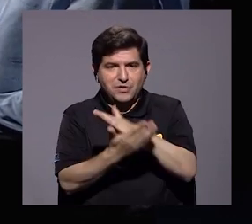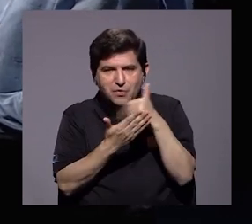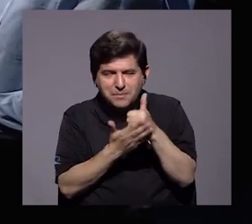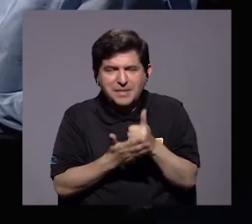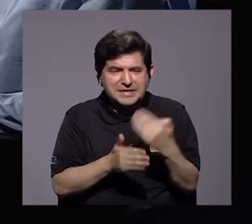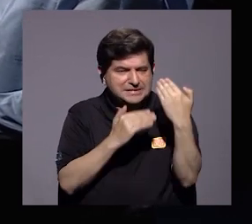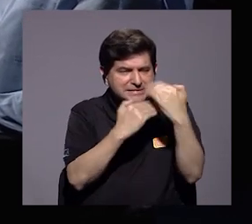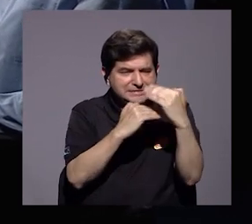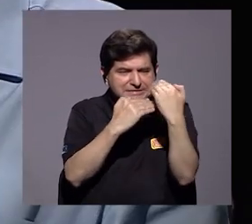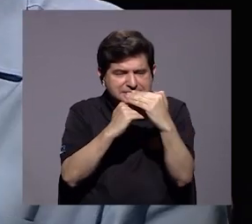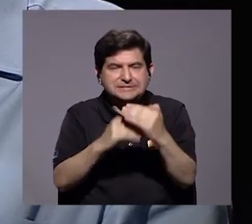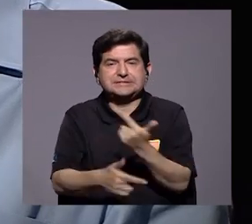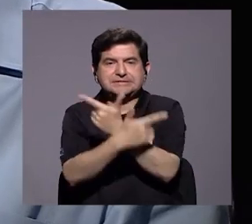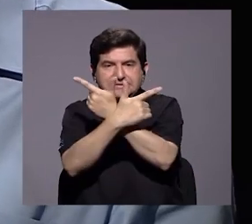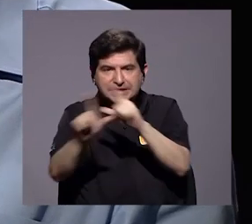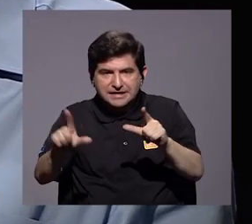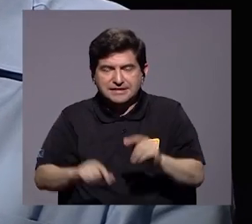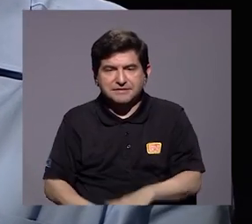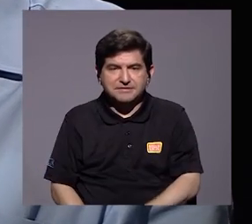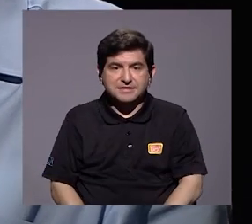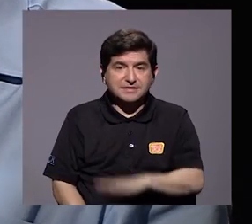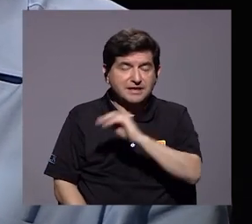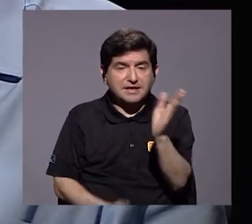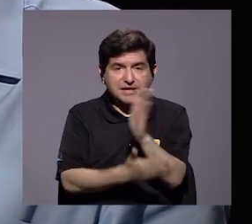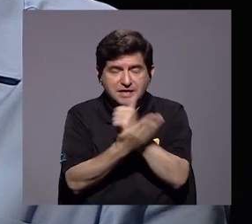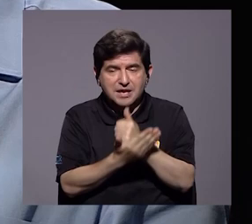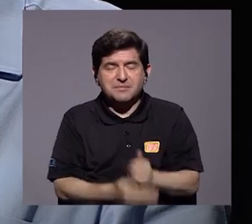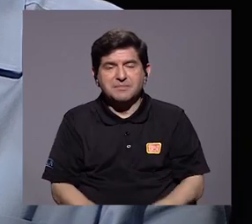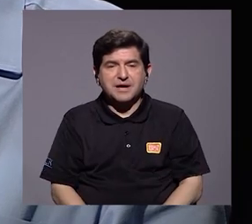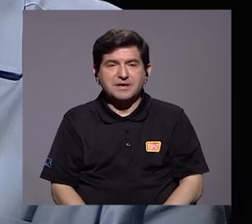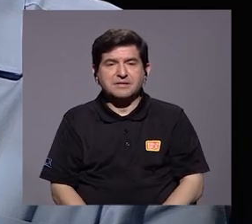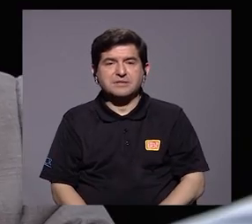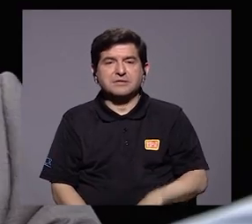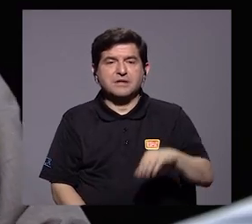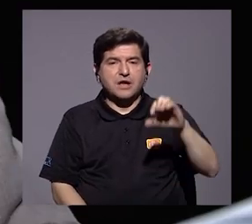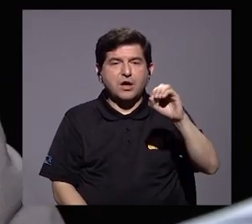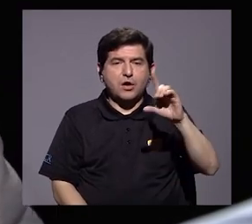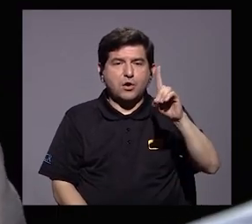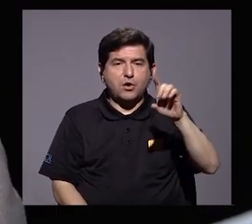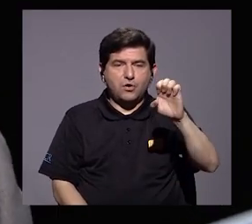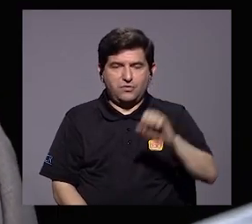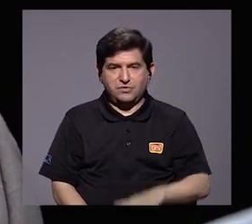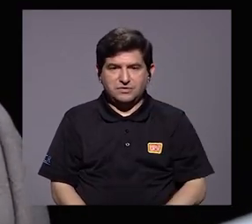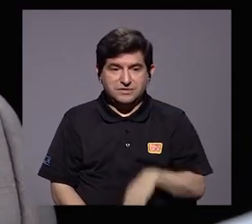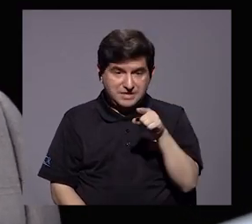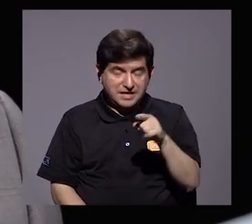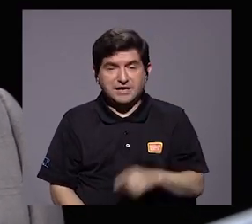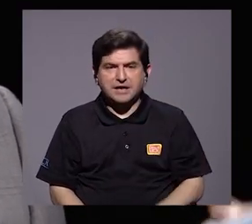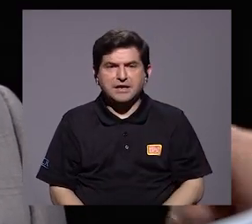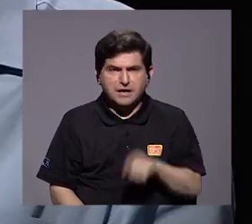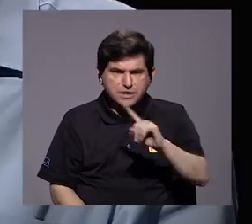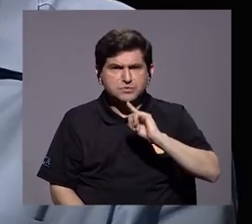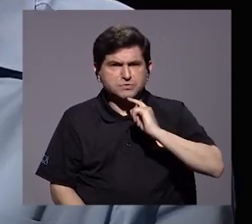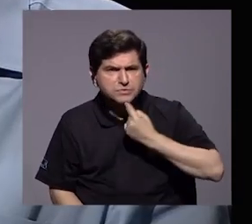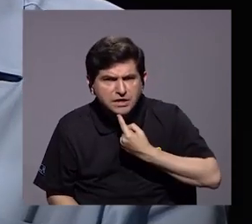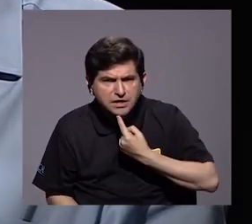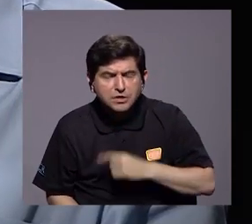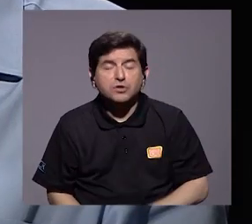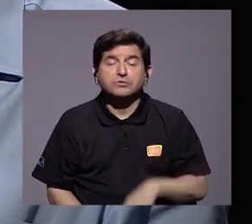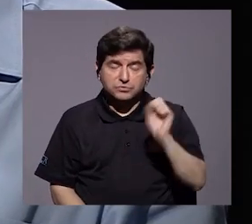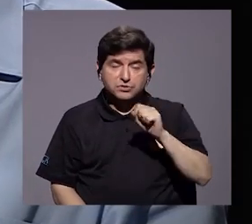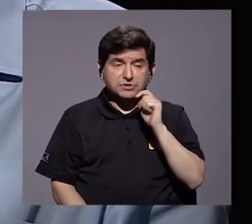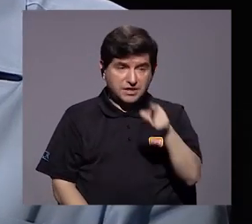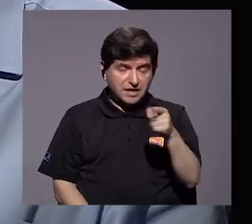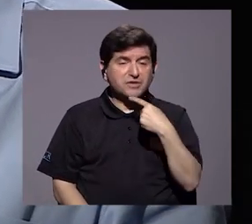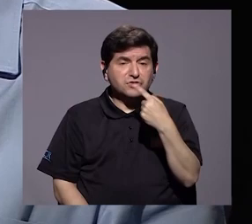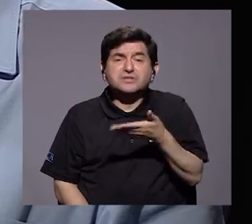restrictivas de la libertad y las partes donde la sociedad es muy grave es muy grave porque donde la voz se da de